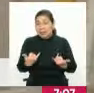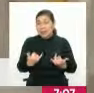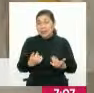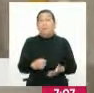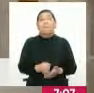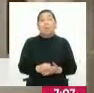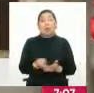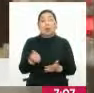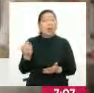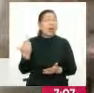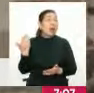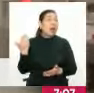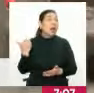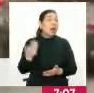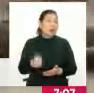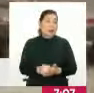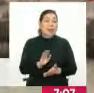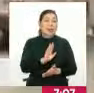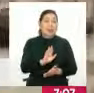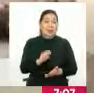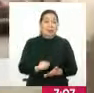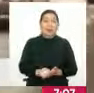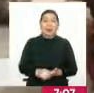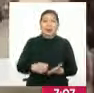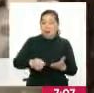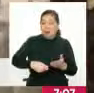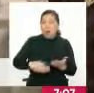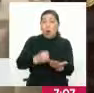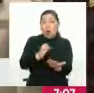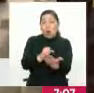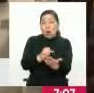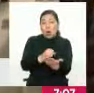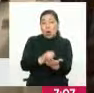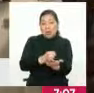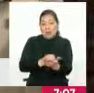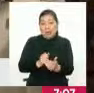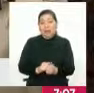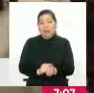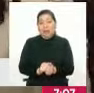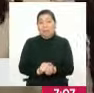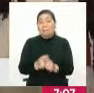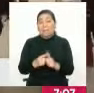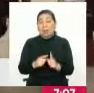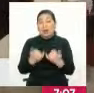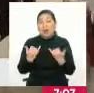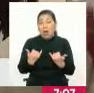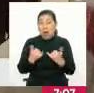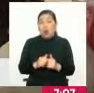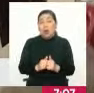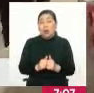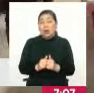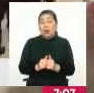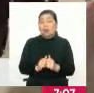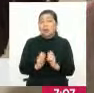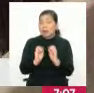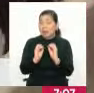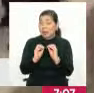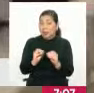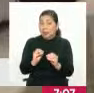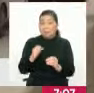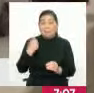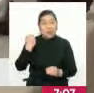peaje se cobraba desde antes que ellos firmen el contrato, ¿no? Razón por la cual dicen que ahora con la medida que ha dado el